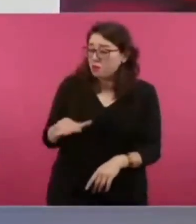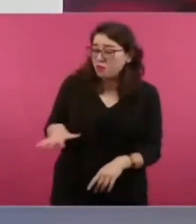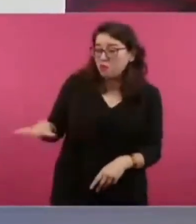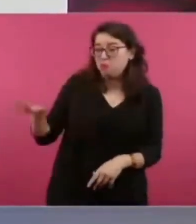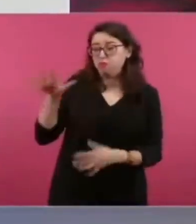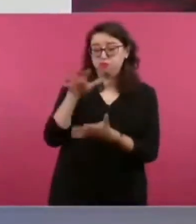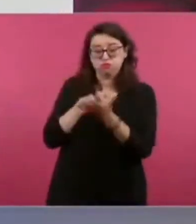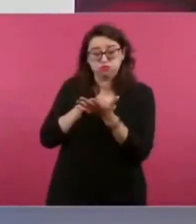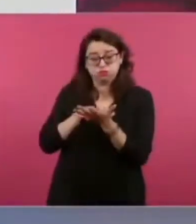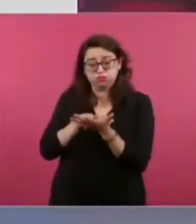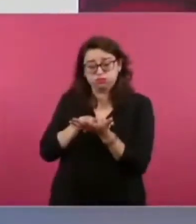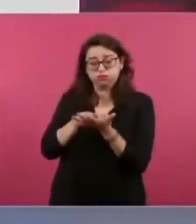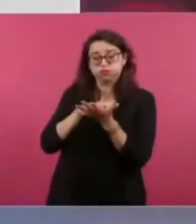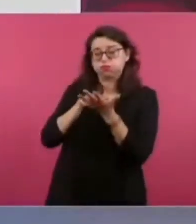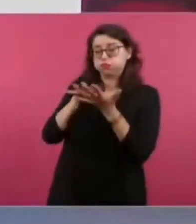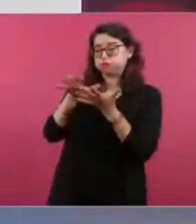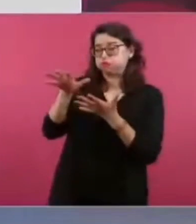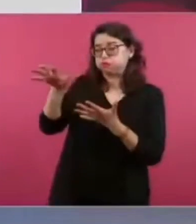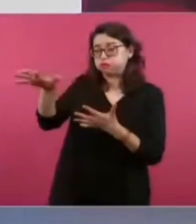a la desnudez